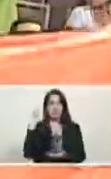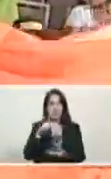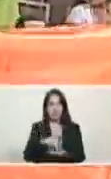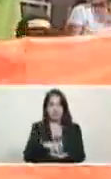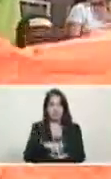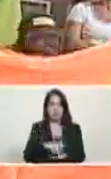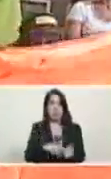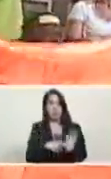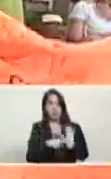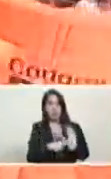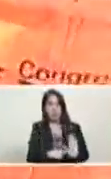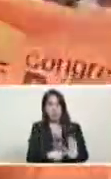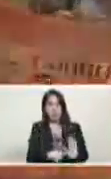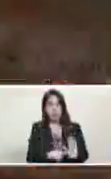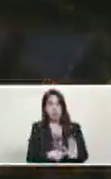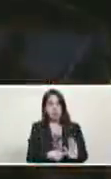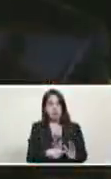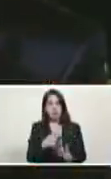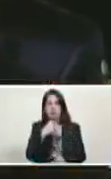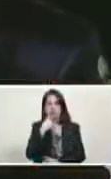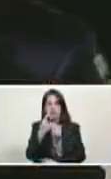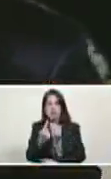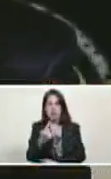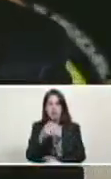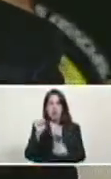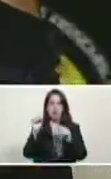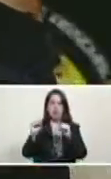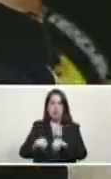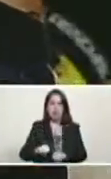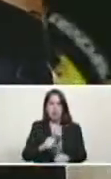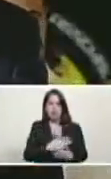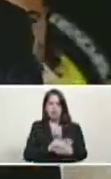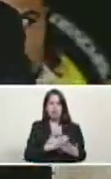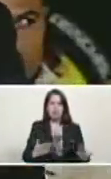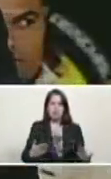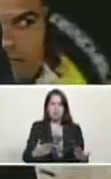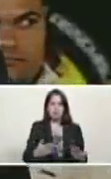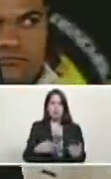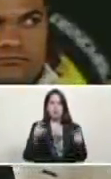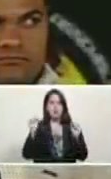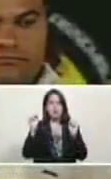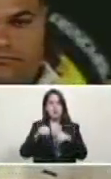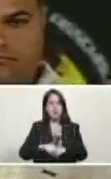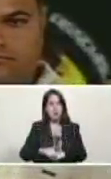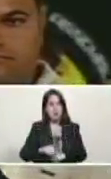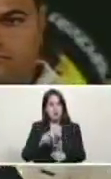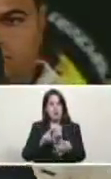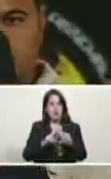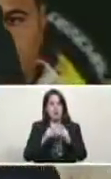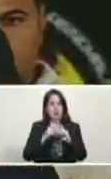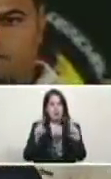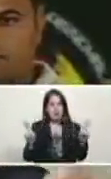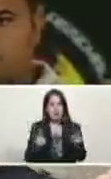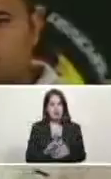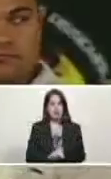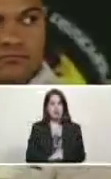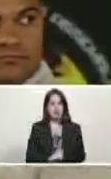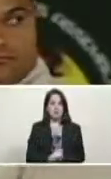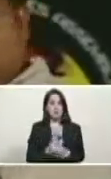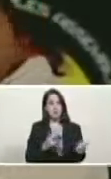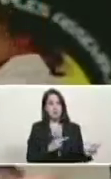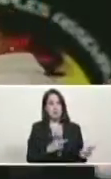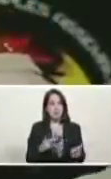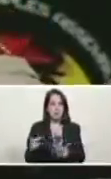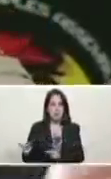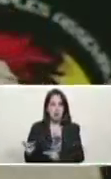presentes diciéndoles que hagan solidaridad con venezuela si a la paz damos la bienvenida